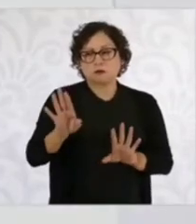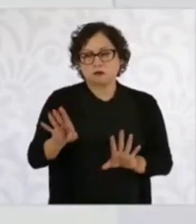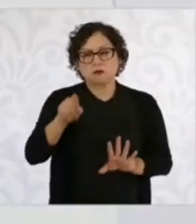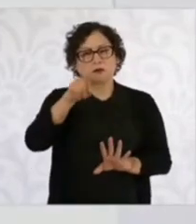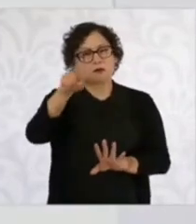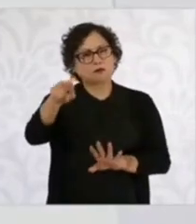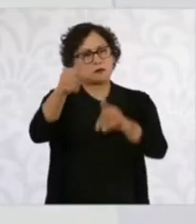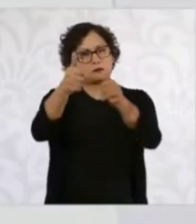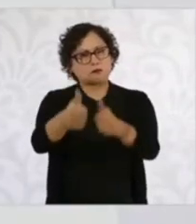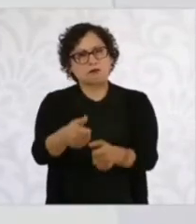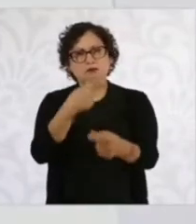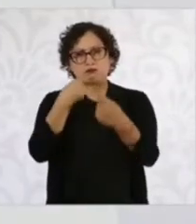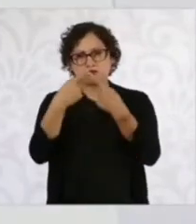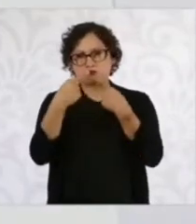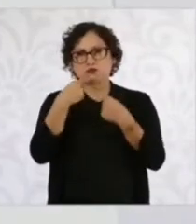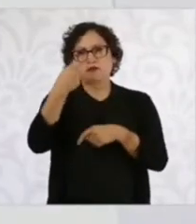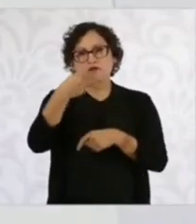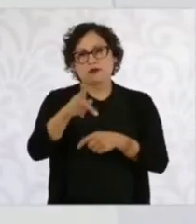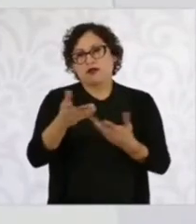conozca el antecedente, ¿no?